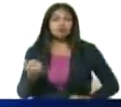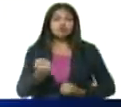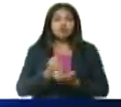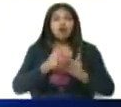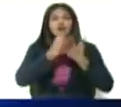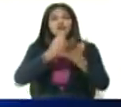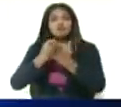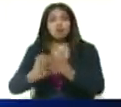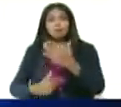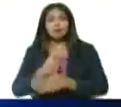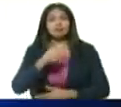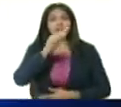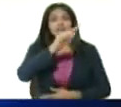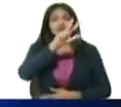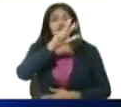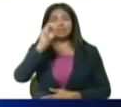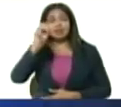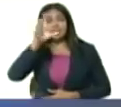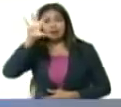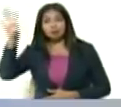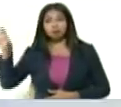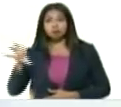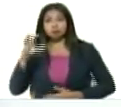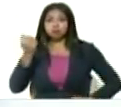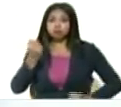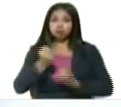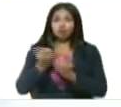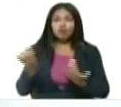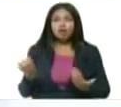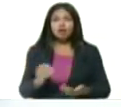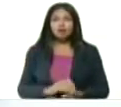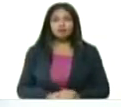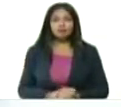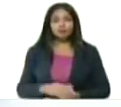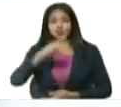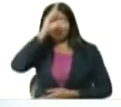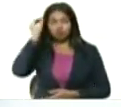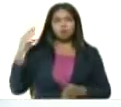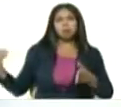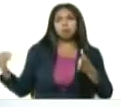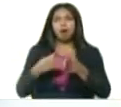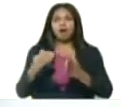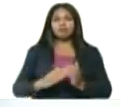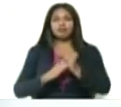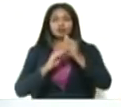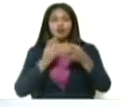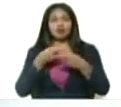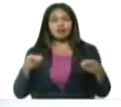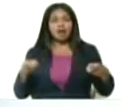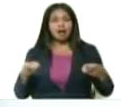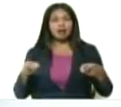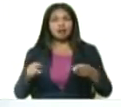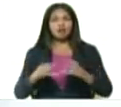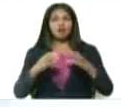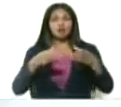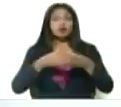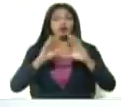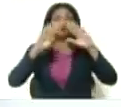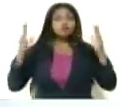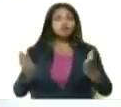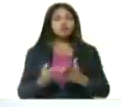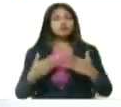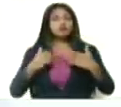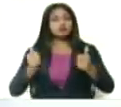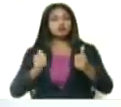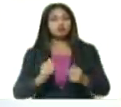de 130 países. No le ha tocado otra cosa a Trump que atacar al director general y a la Organización Mundial de la